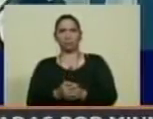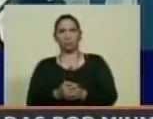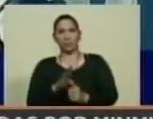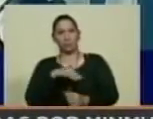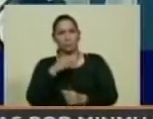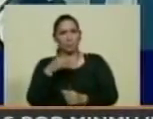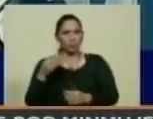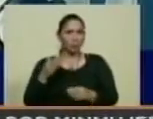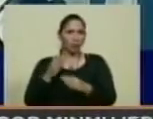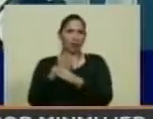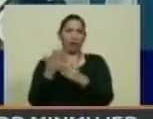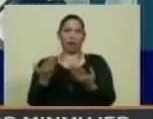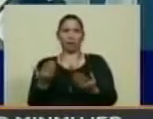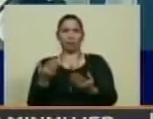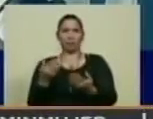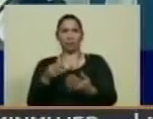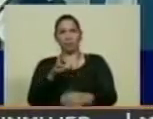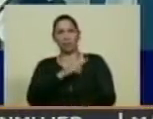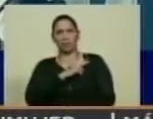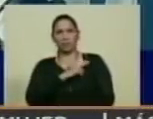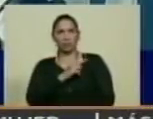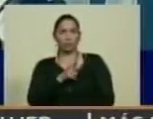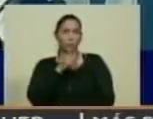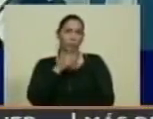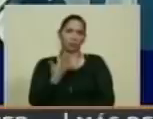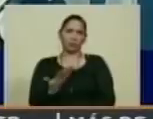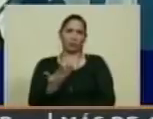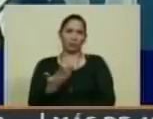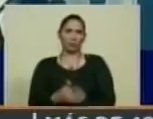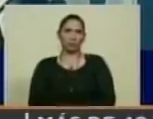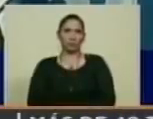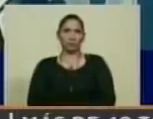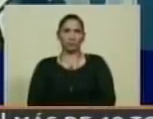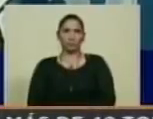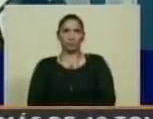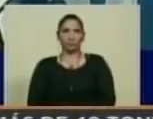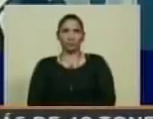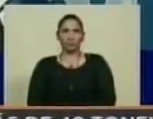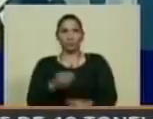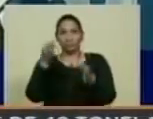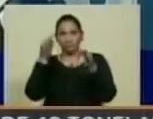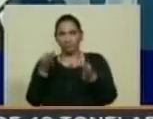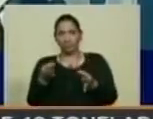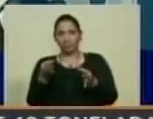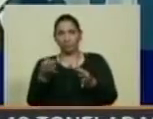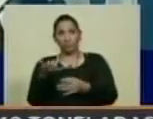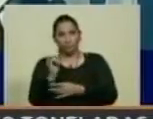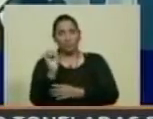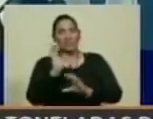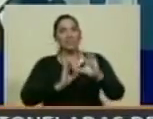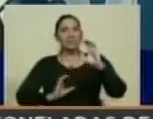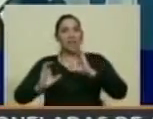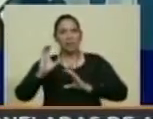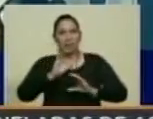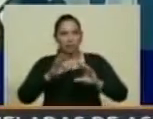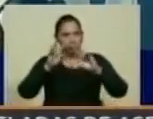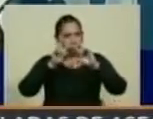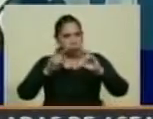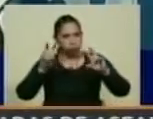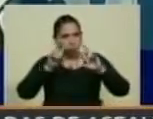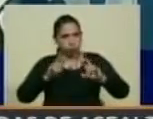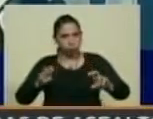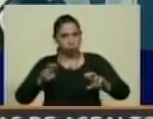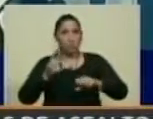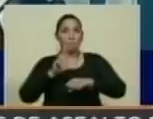un evento lamentable como este. Esto es determinante porque aquí, para eso está la ciencia forense, para eso está la